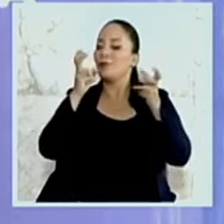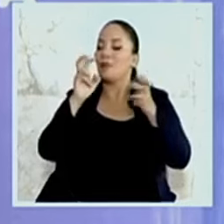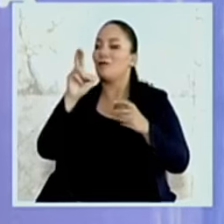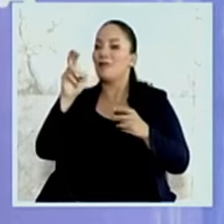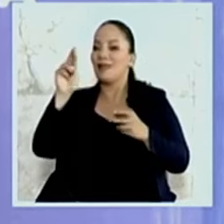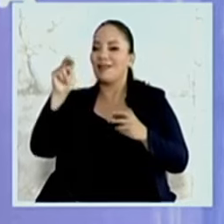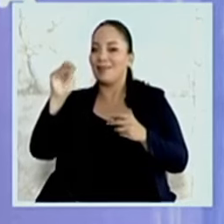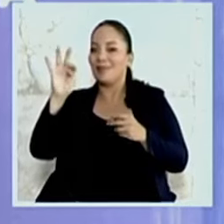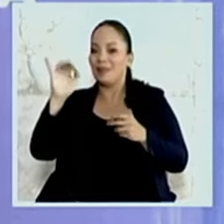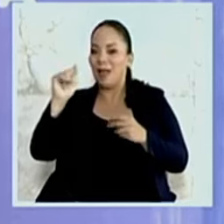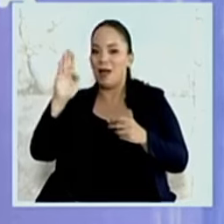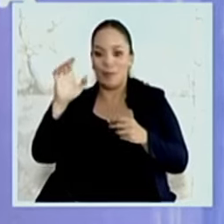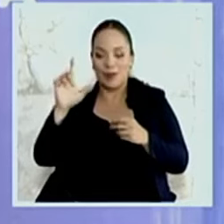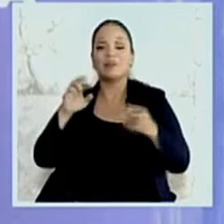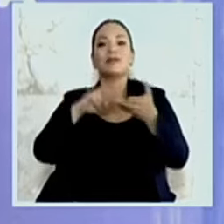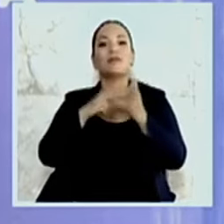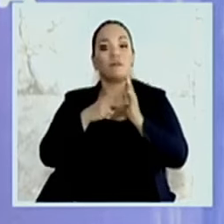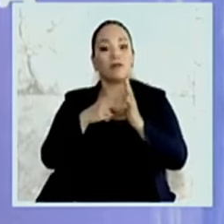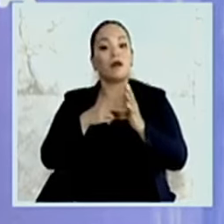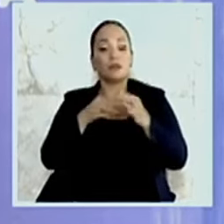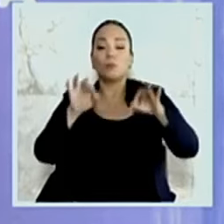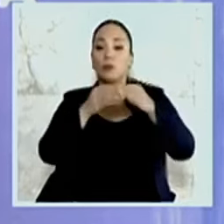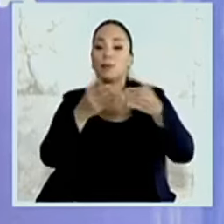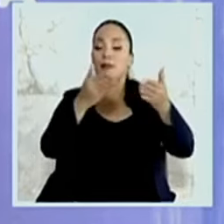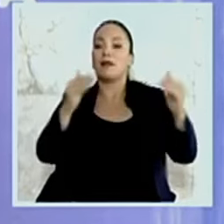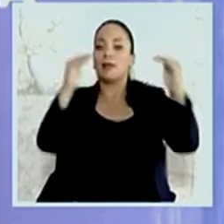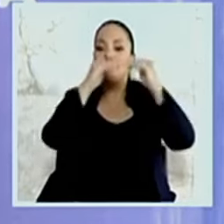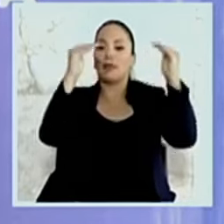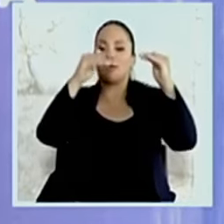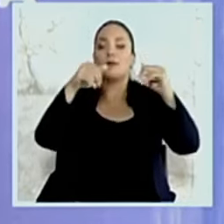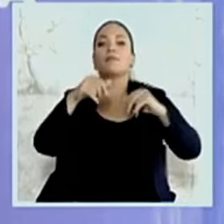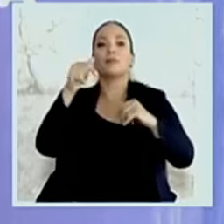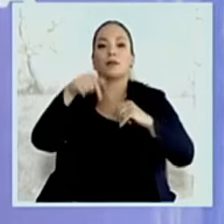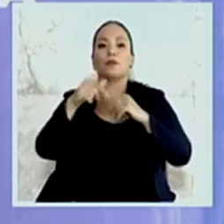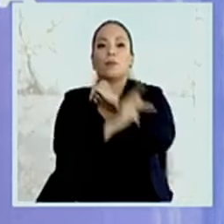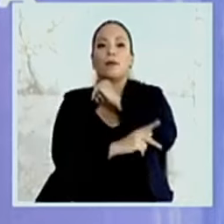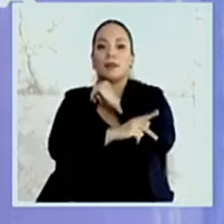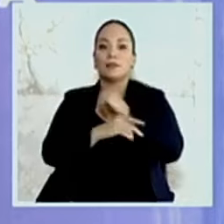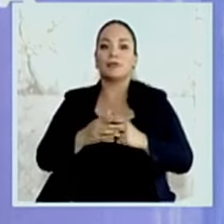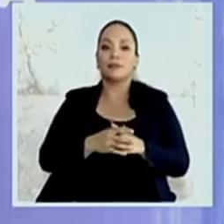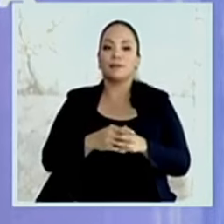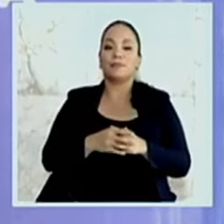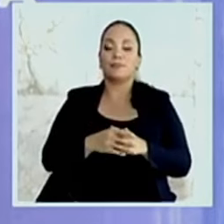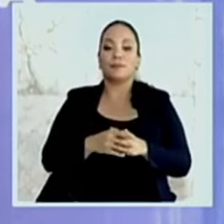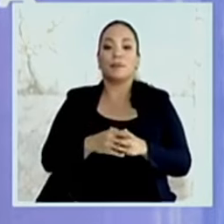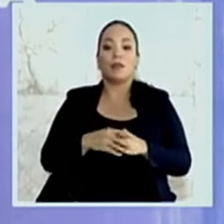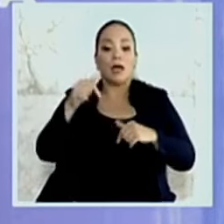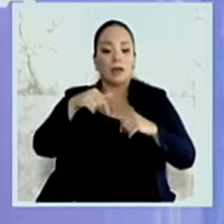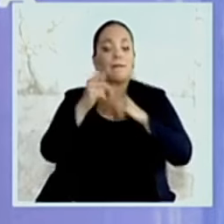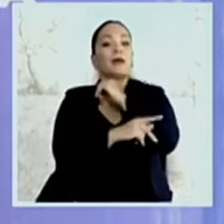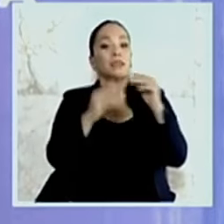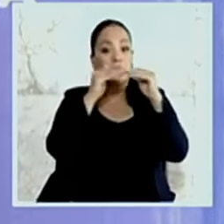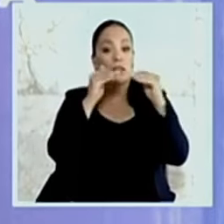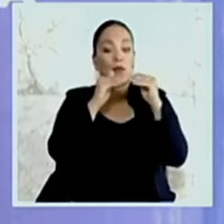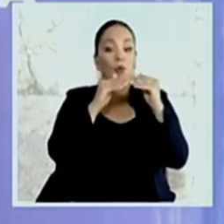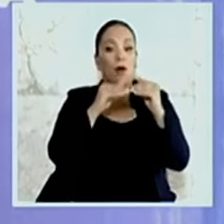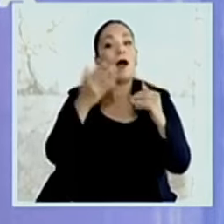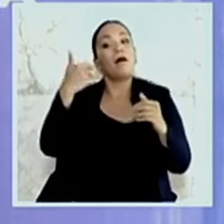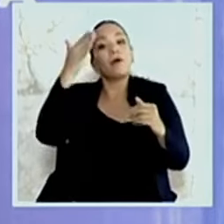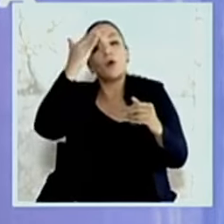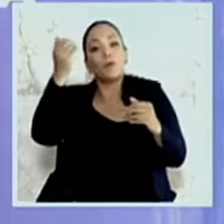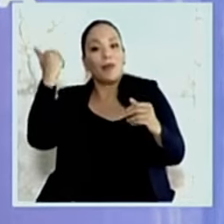tiene que llegar a ser una rentabilidad pronto. No solo se trata de rentabilidad,